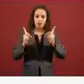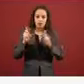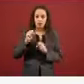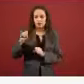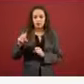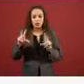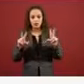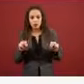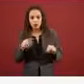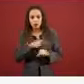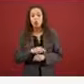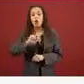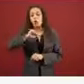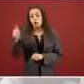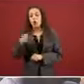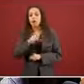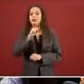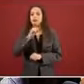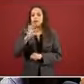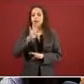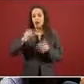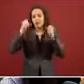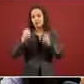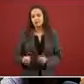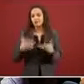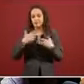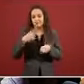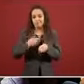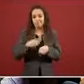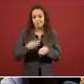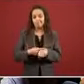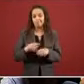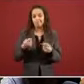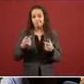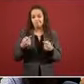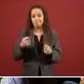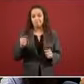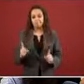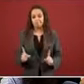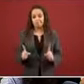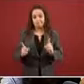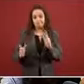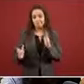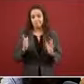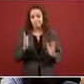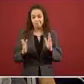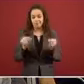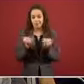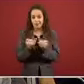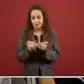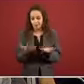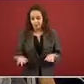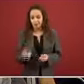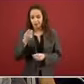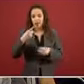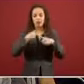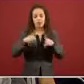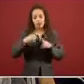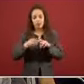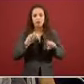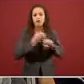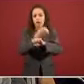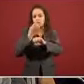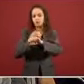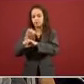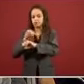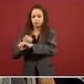los que se confirman, pero pudiera haber variaciones territoriales entre los distintos entidades federativas. Y